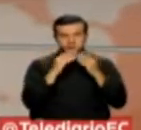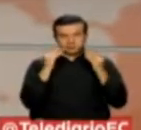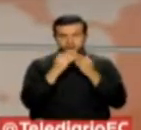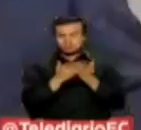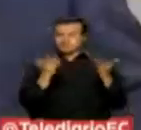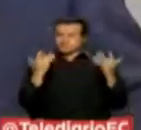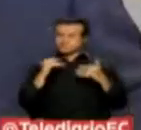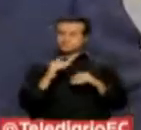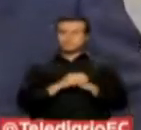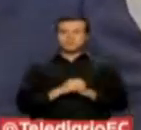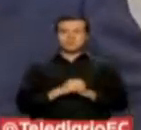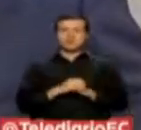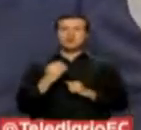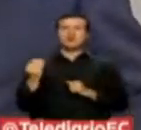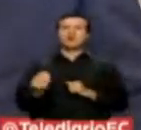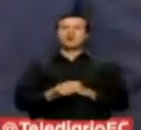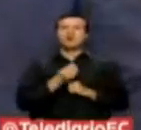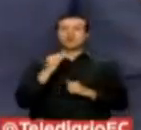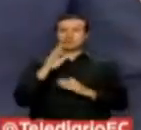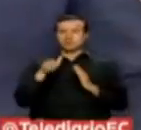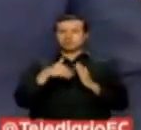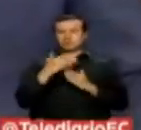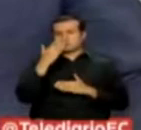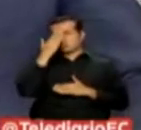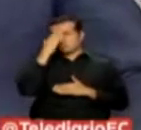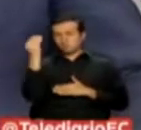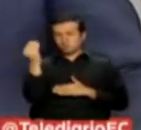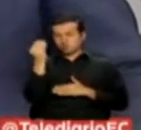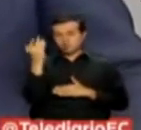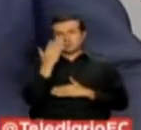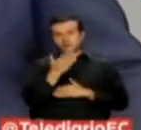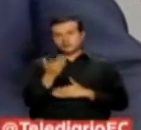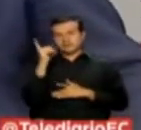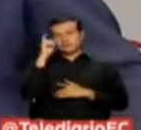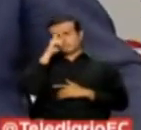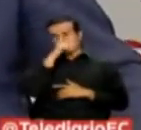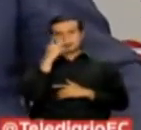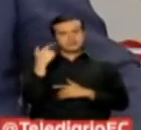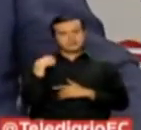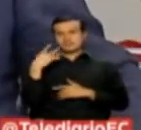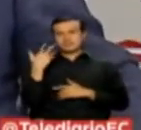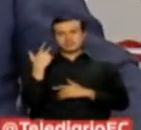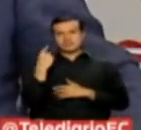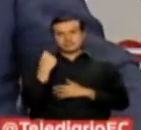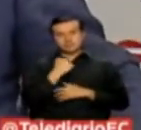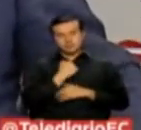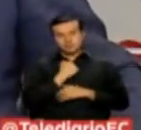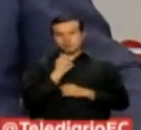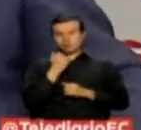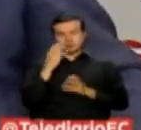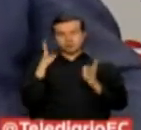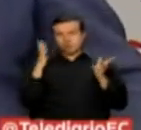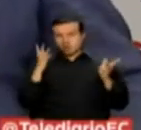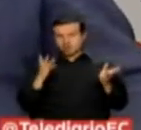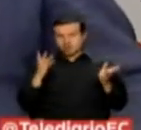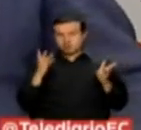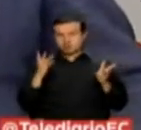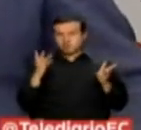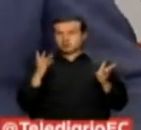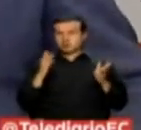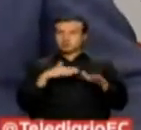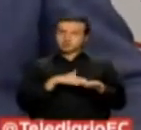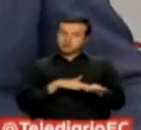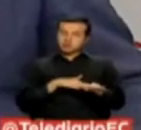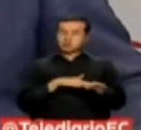El drama de los jóvenes ya todos lo conocemos, son personas que no disponen del patrimonio necesario para ofrecer